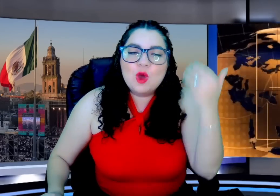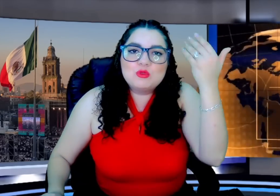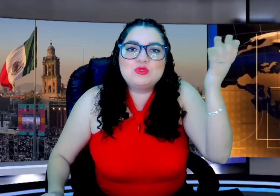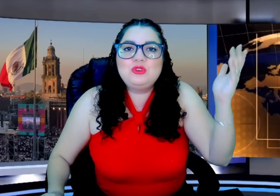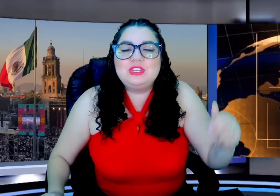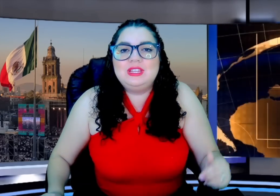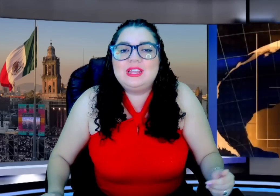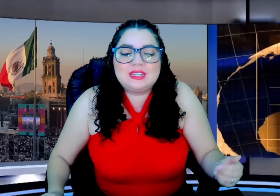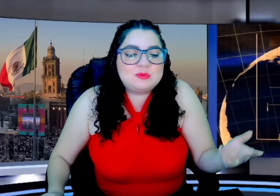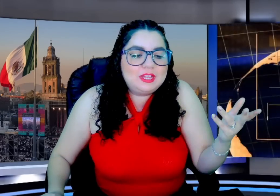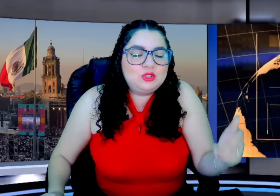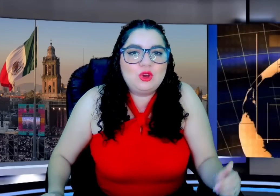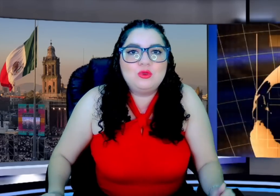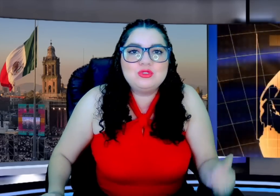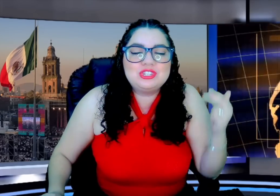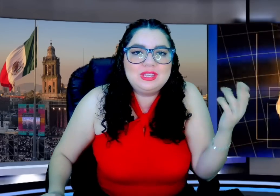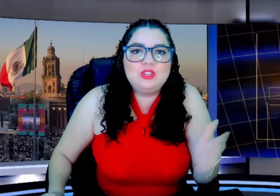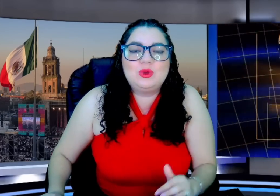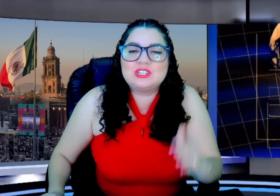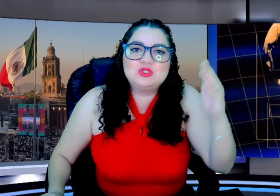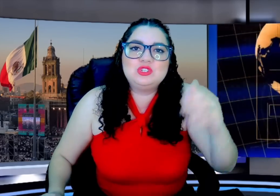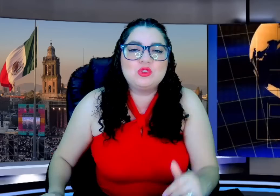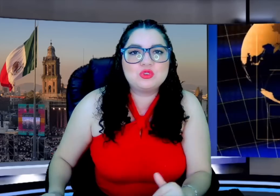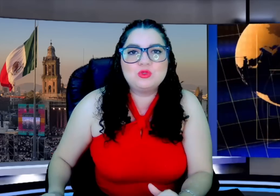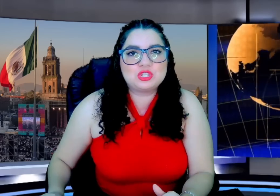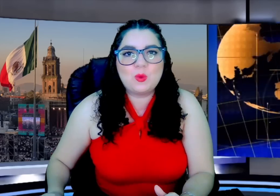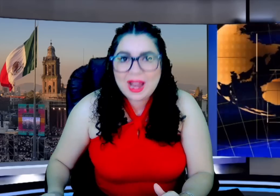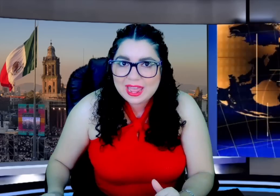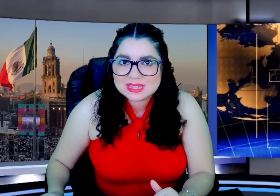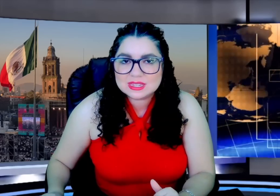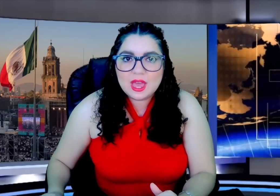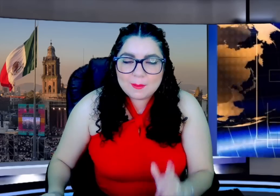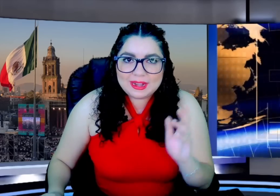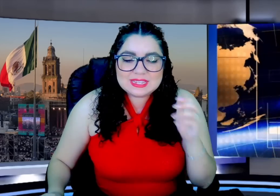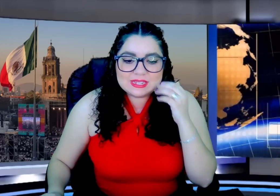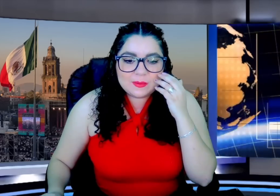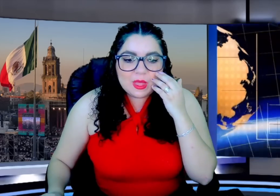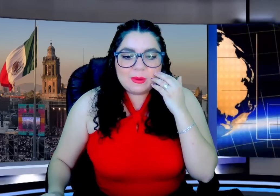fifís. Pues uno sí tiene respeto, uno sí tiene educación, si no somos iguales.